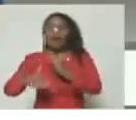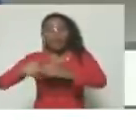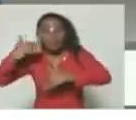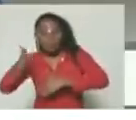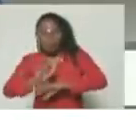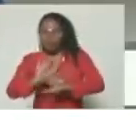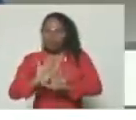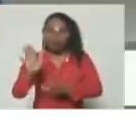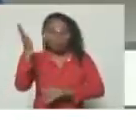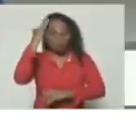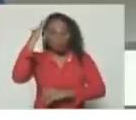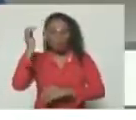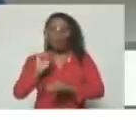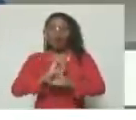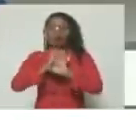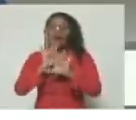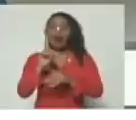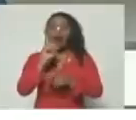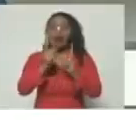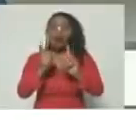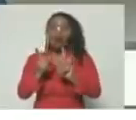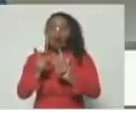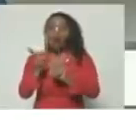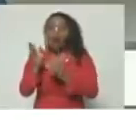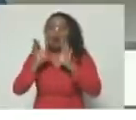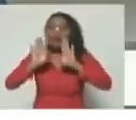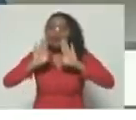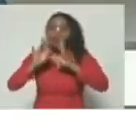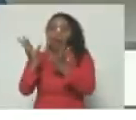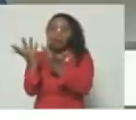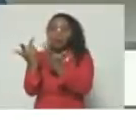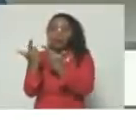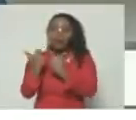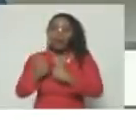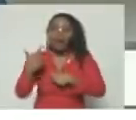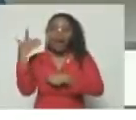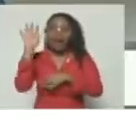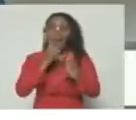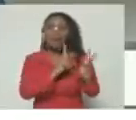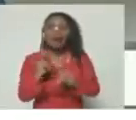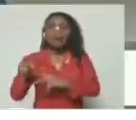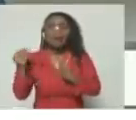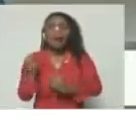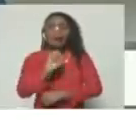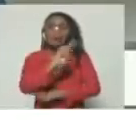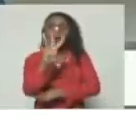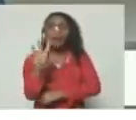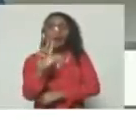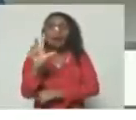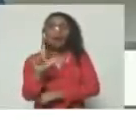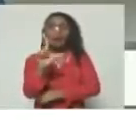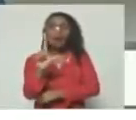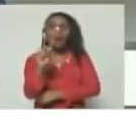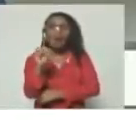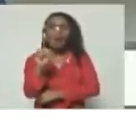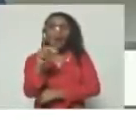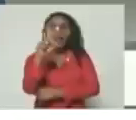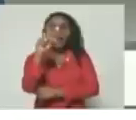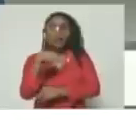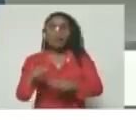por declaración de los capturados que tenían un plan para el 24 de junio, que también se lo